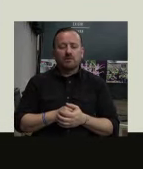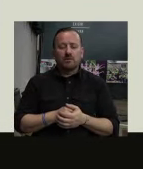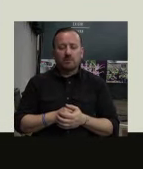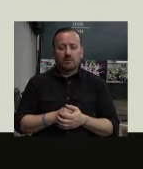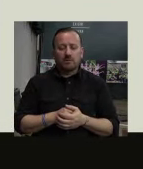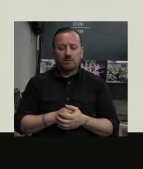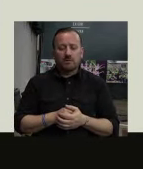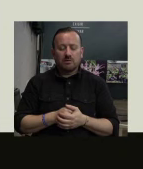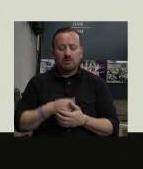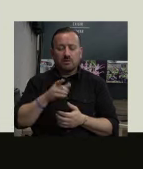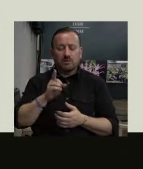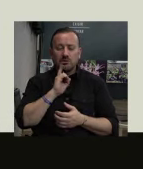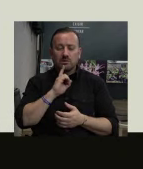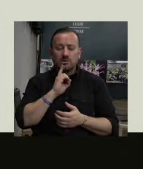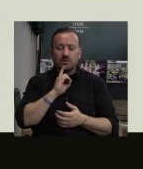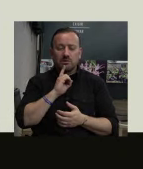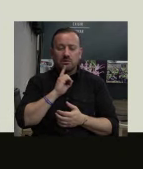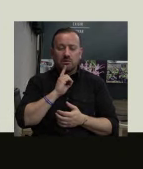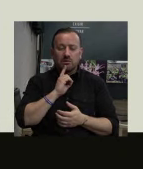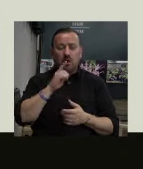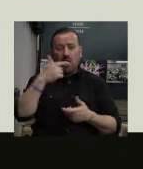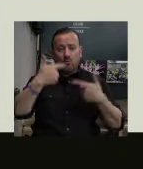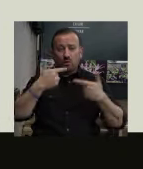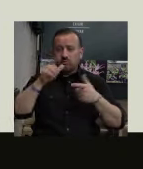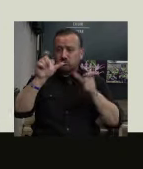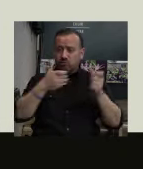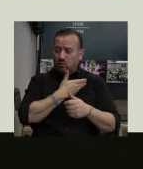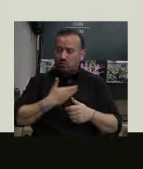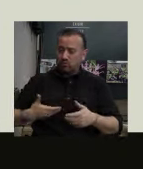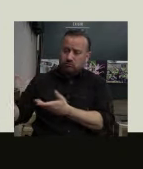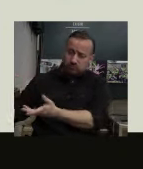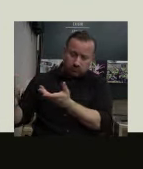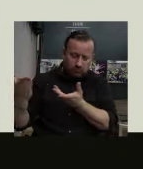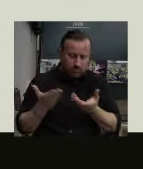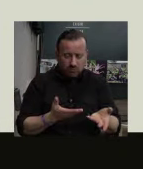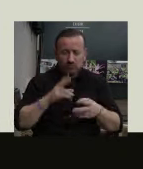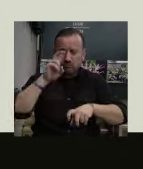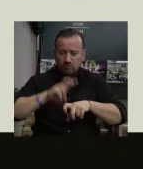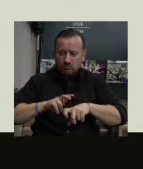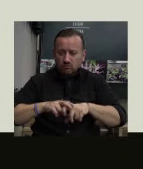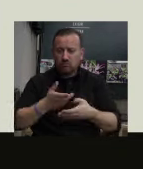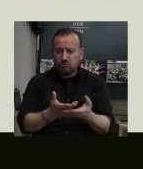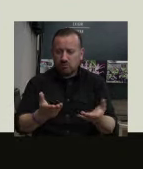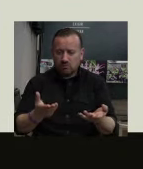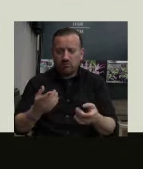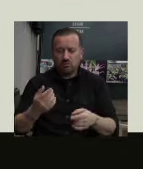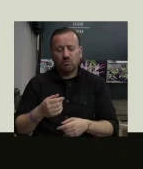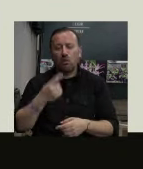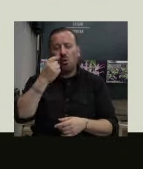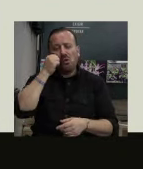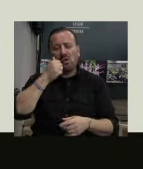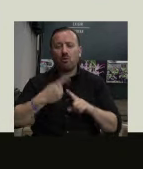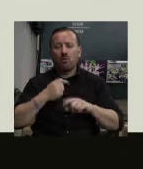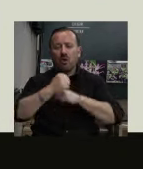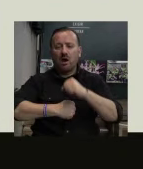sí traemos a los popstar políticos del gobierno los sentamos en un chro un día al año y